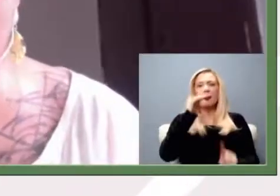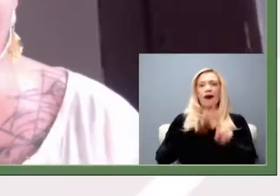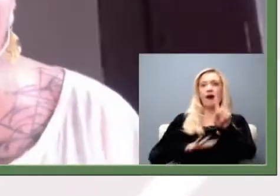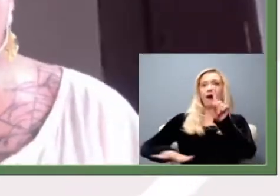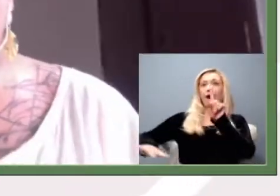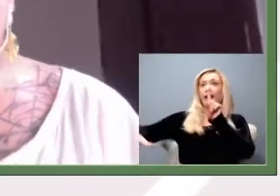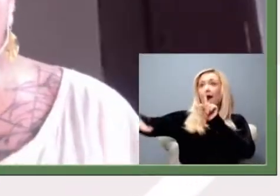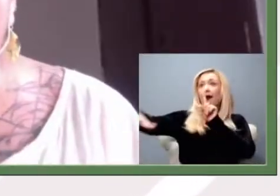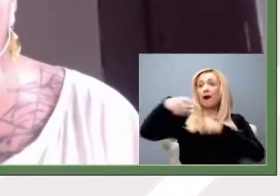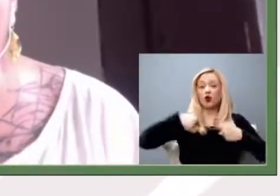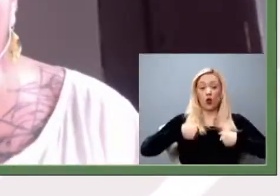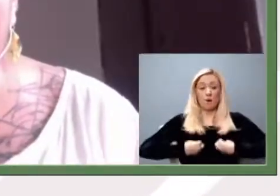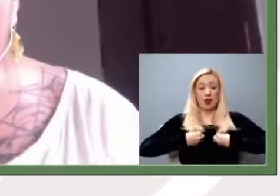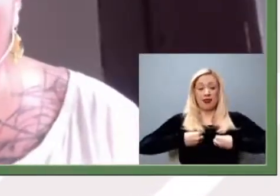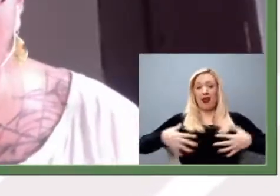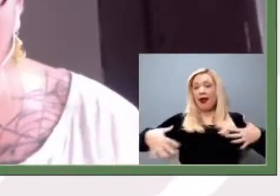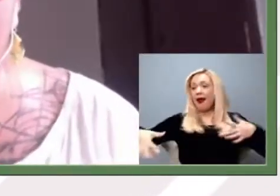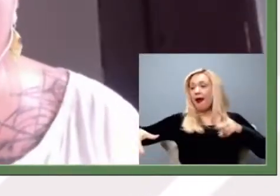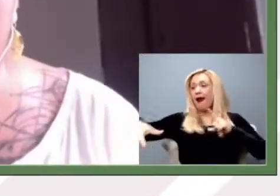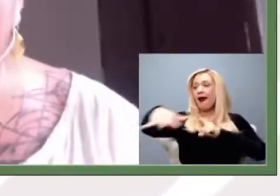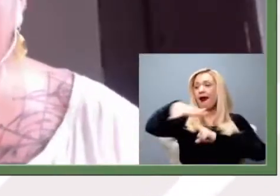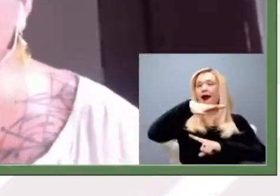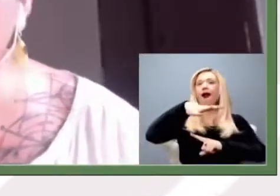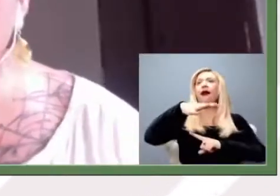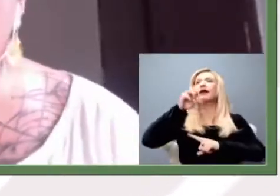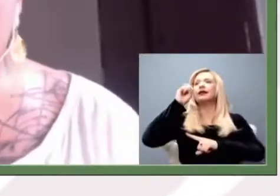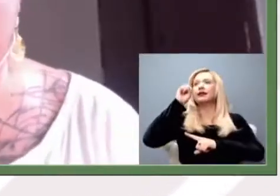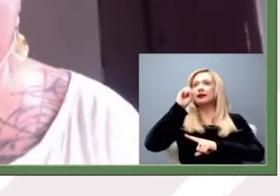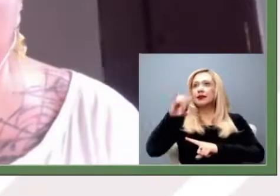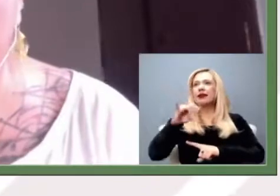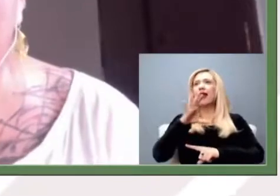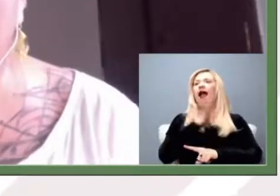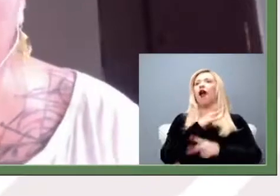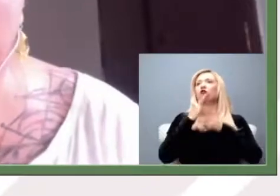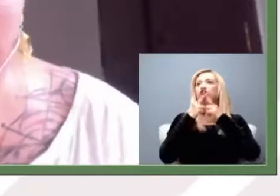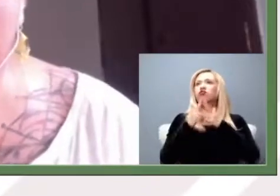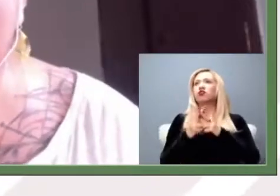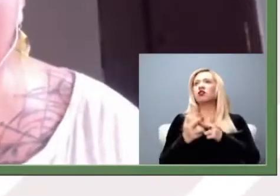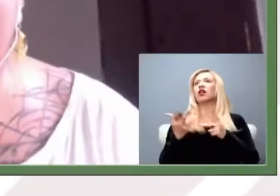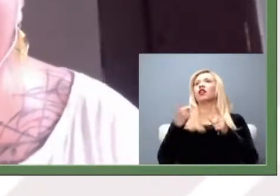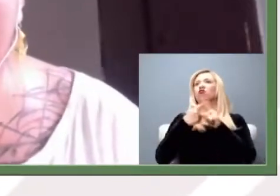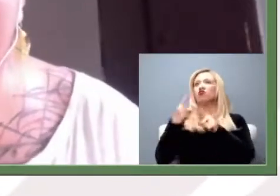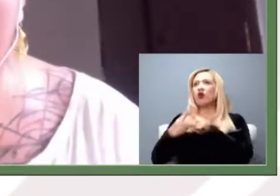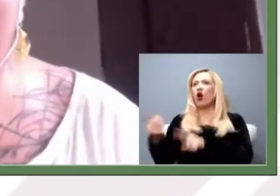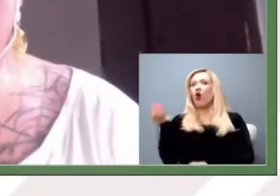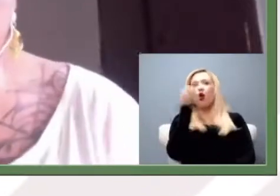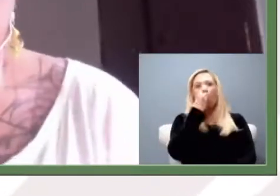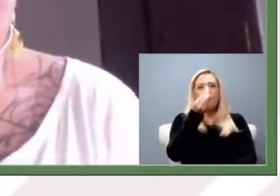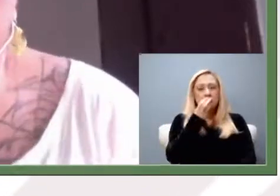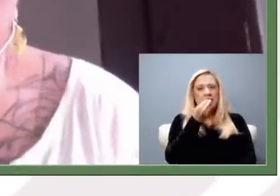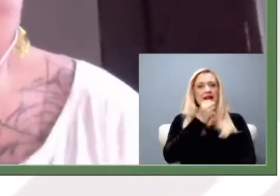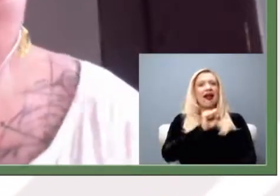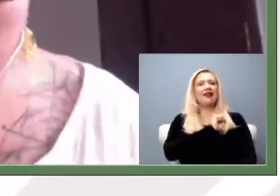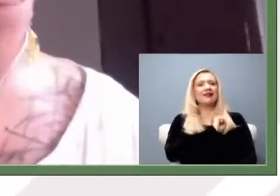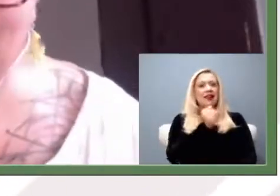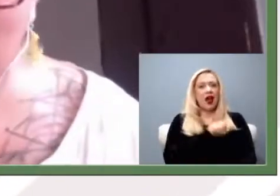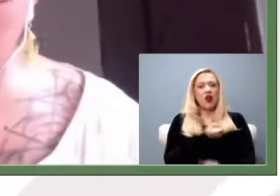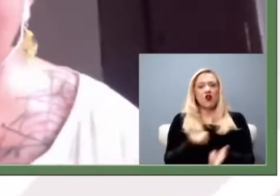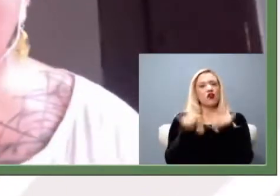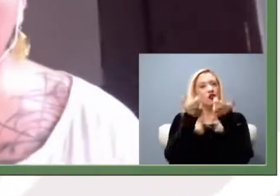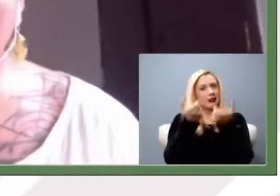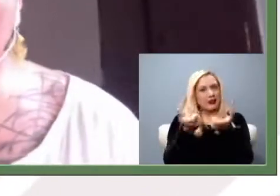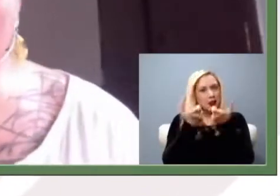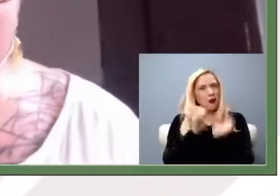acceso a elementos, alimentos, formas para que tú te vivas desde ahí,